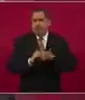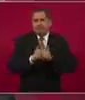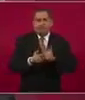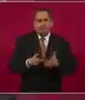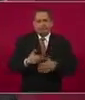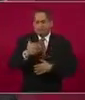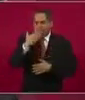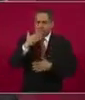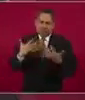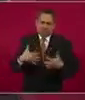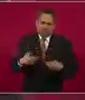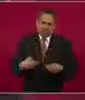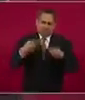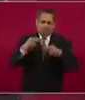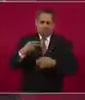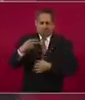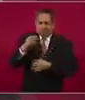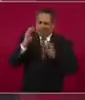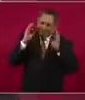Es una gran empresa que está